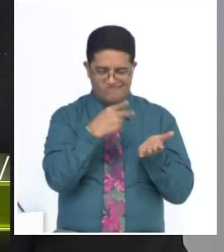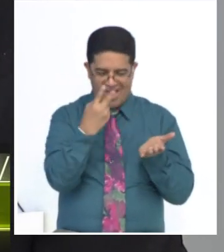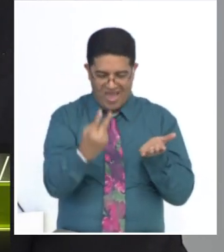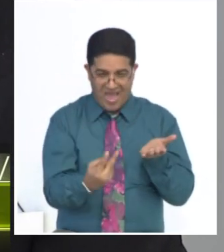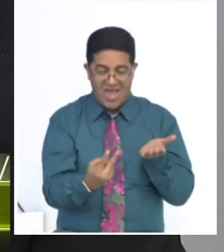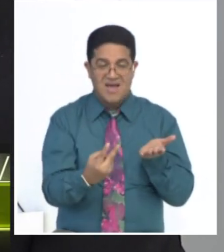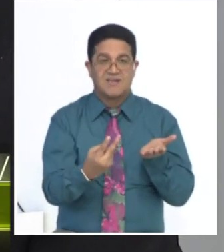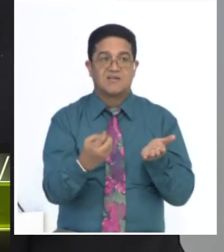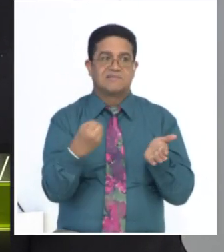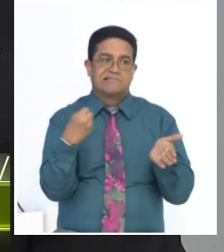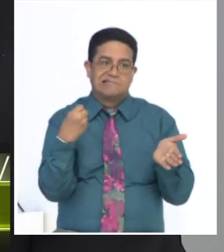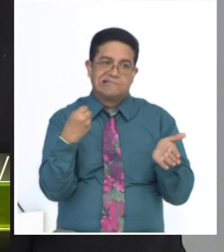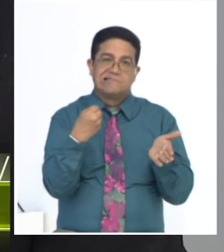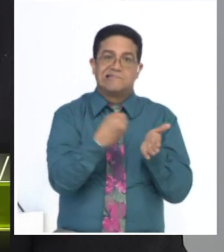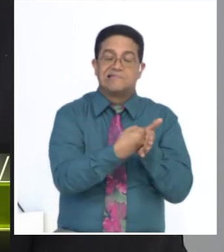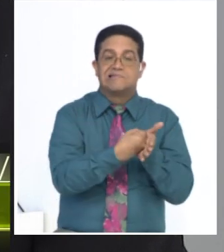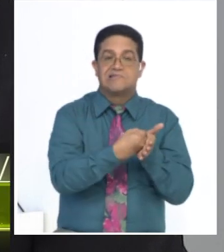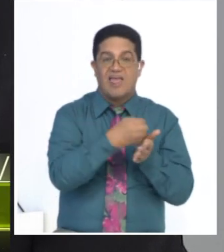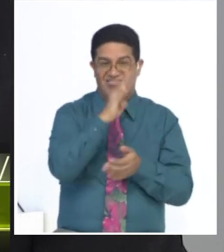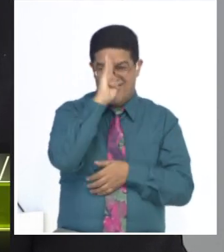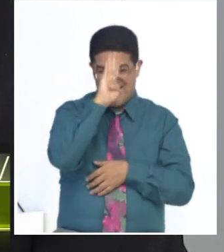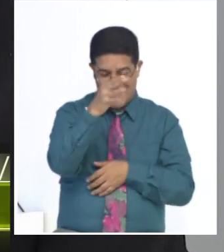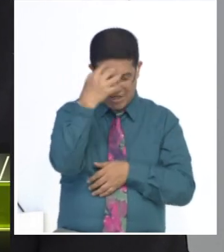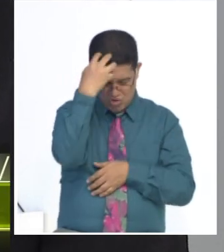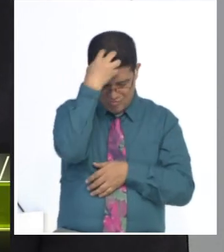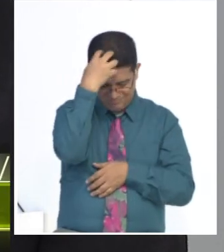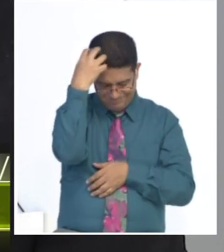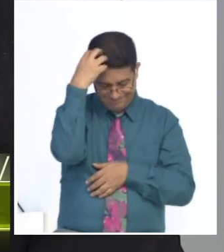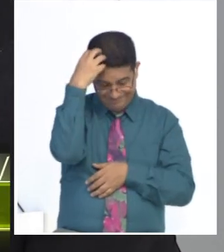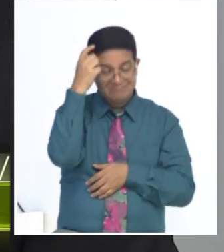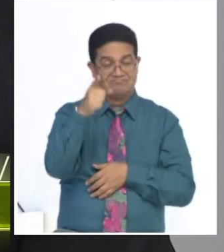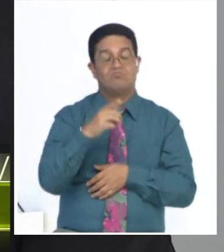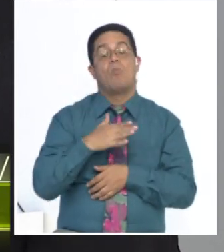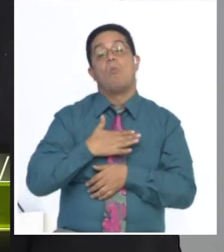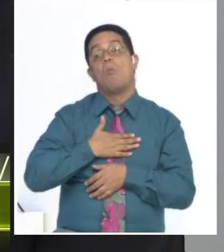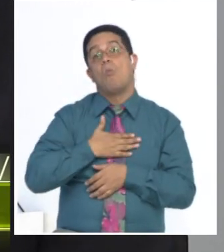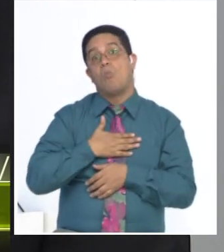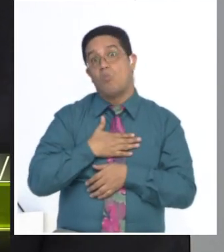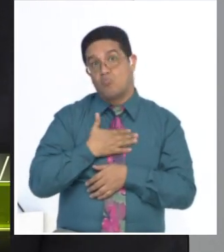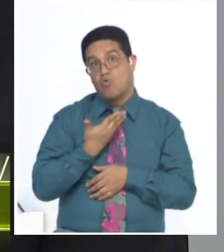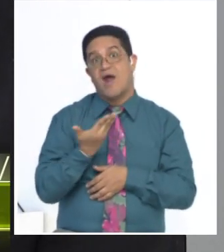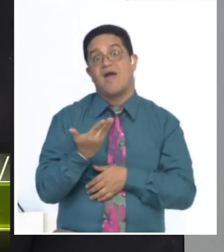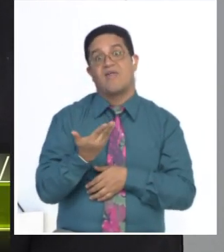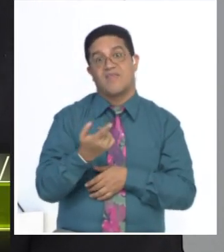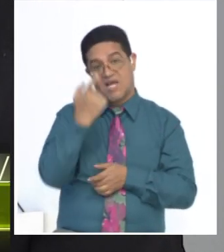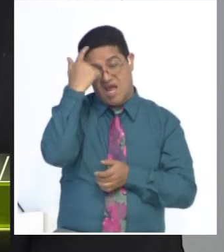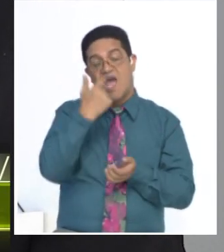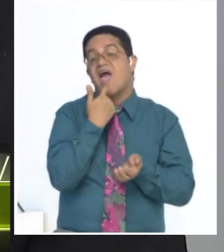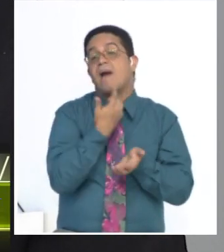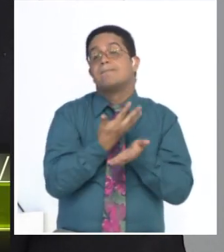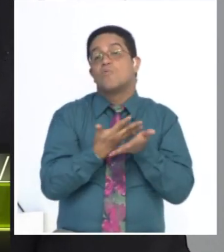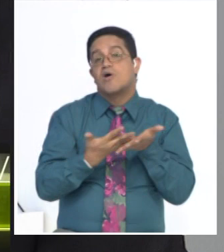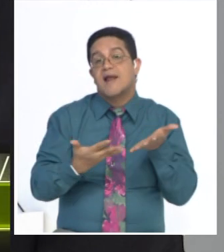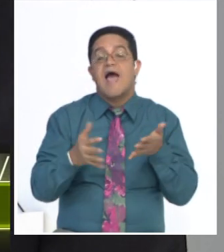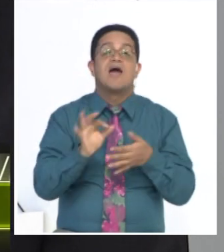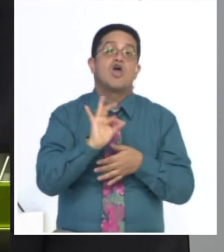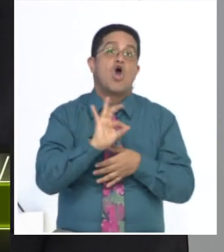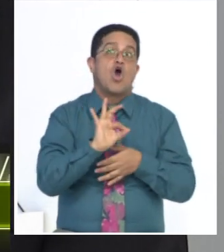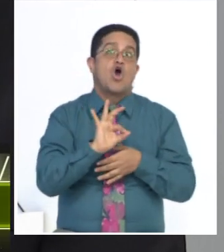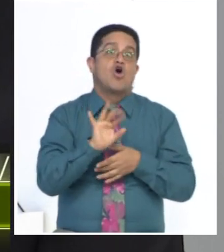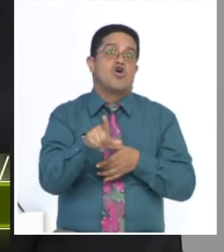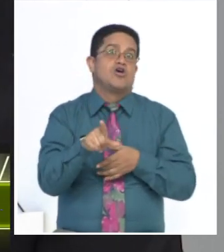un traumatismo, un golpe directamente sobre esa área, puede ocasionar una hemorragia e incluso afectar la vida del